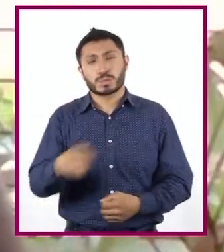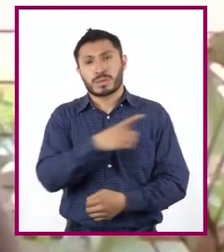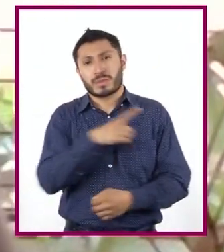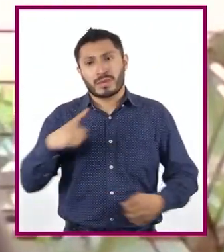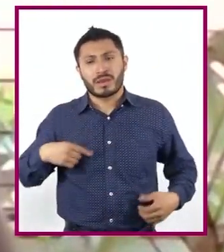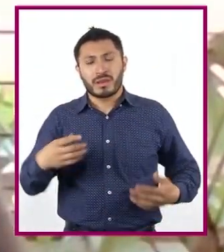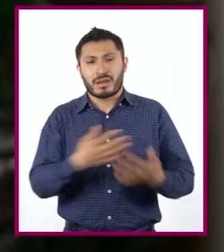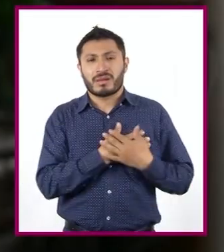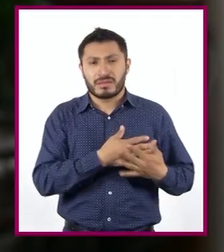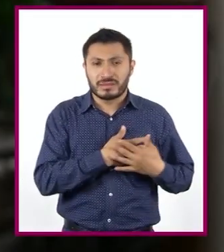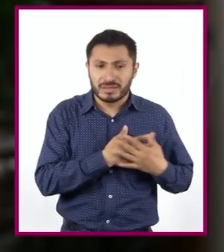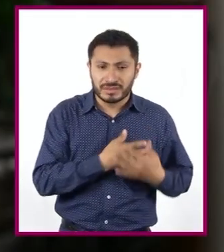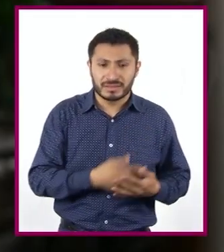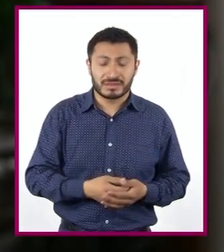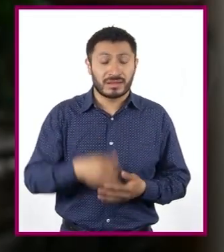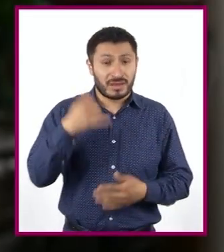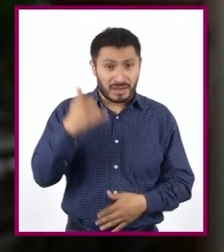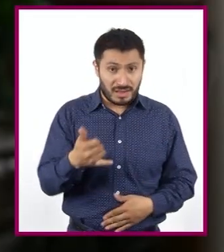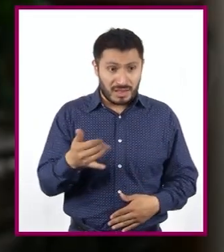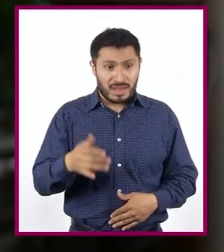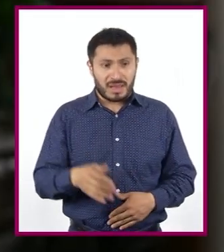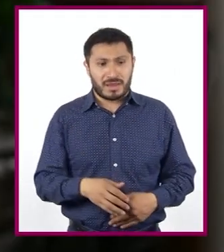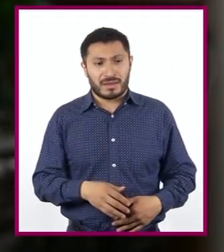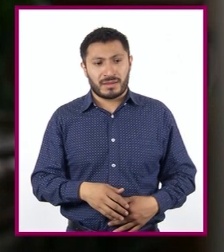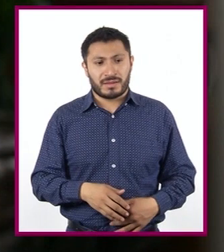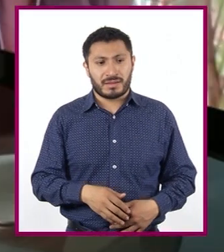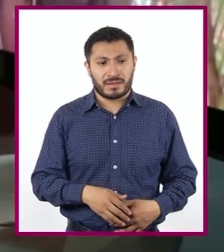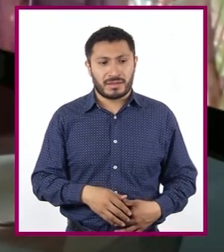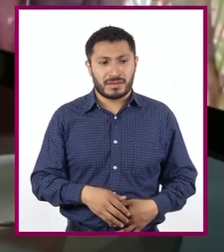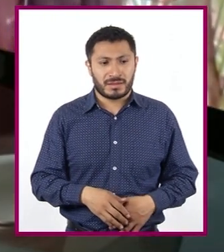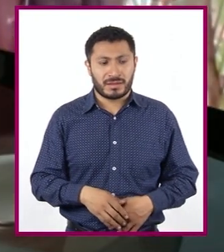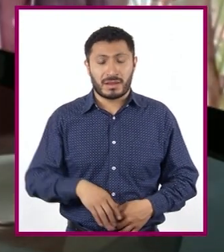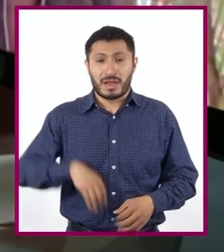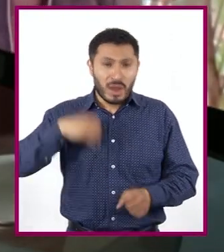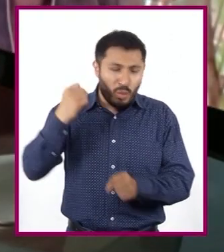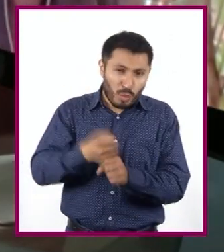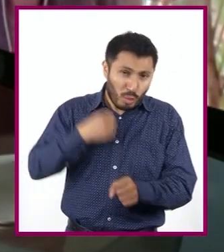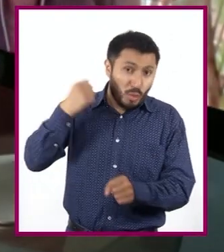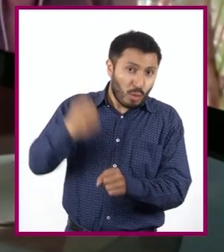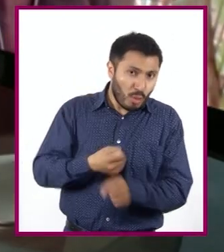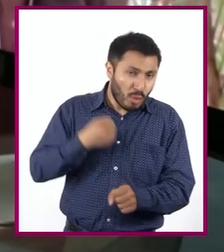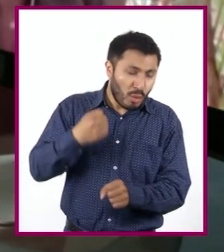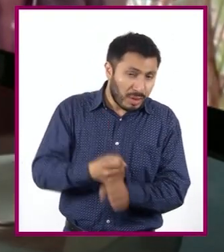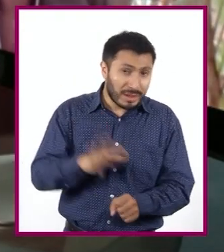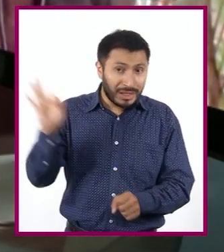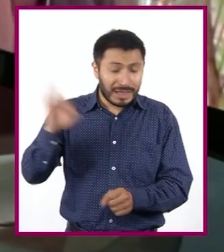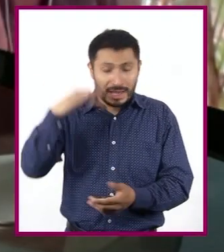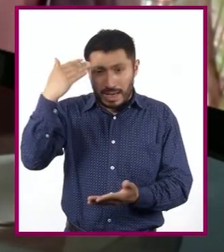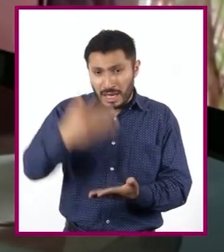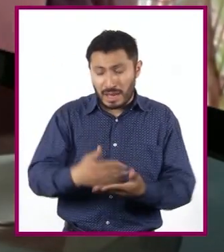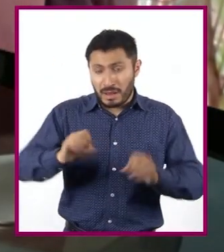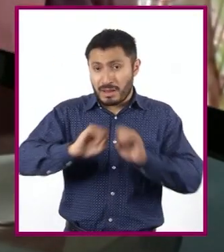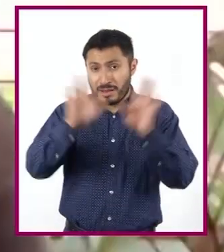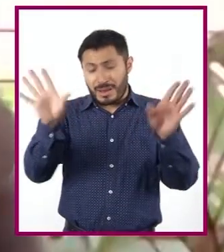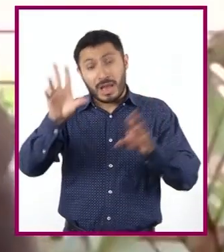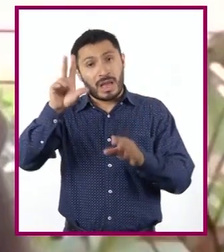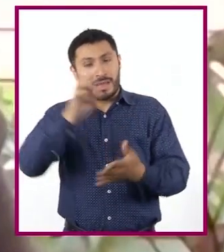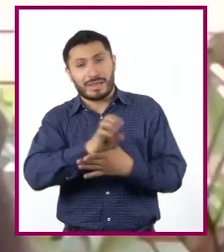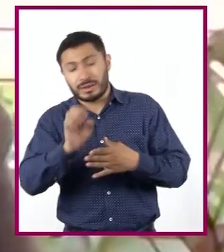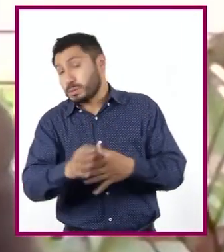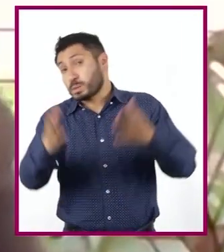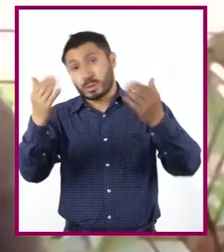mariposa y recientemente de la extraordinaria novela corta Orange Road. Además de catedrático, es un gran